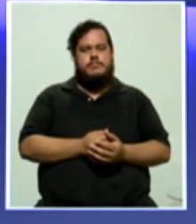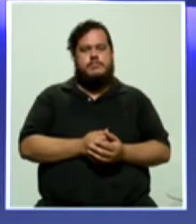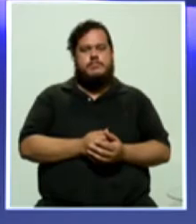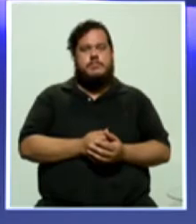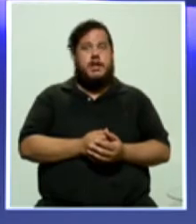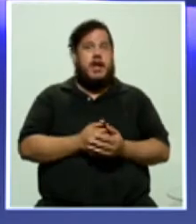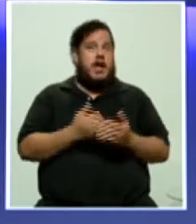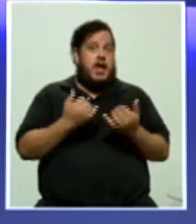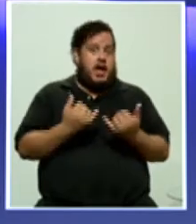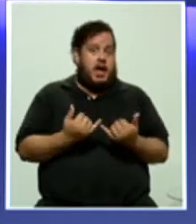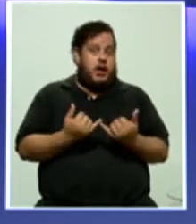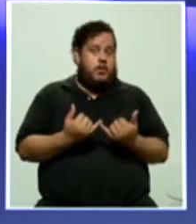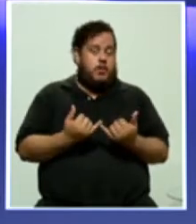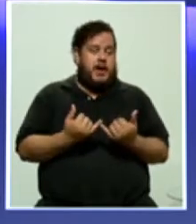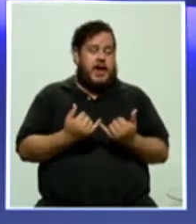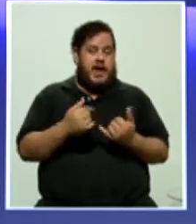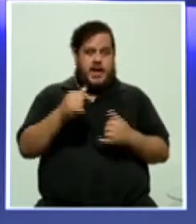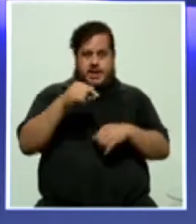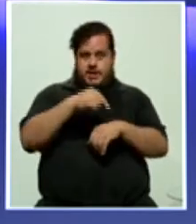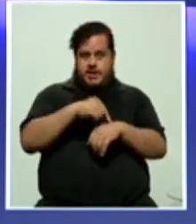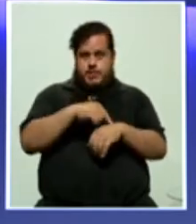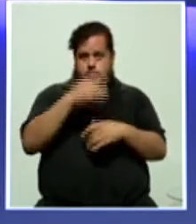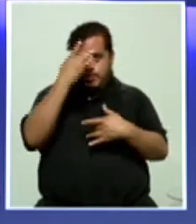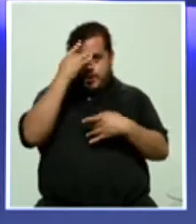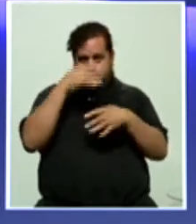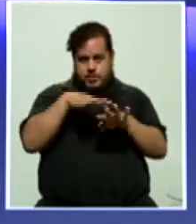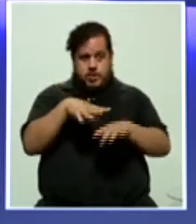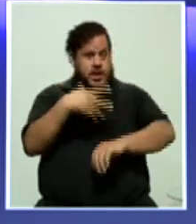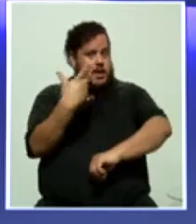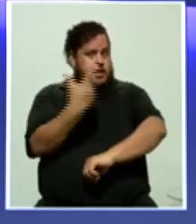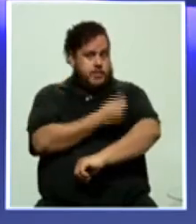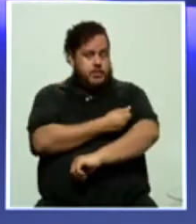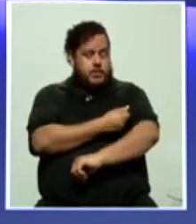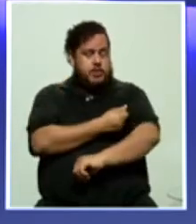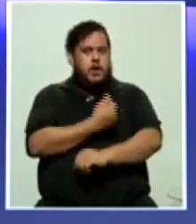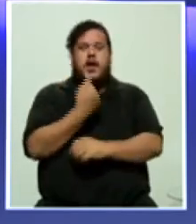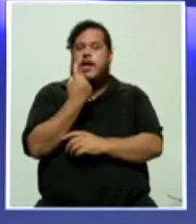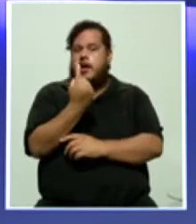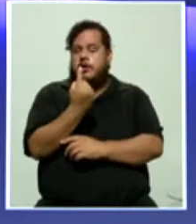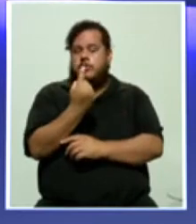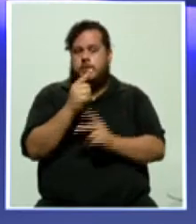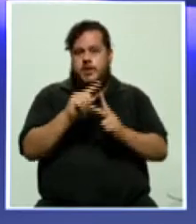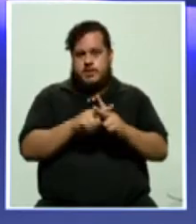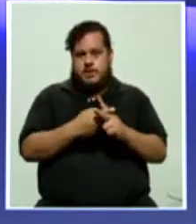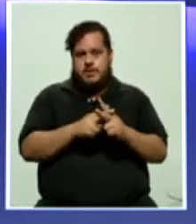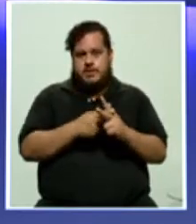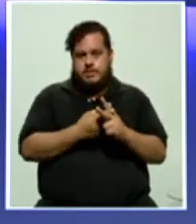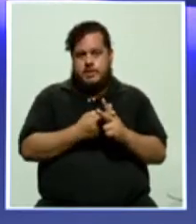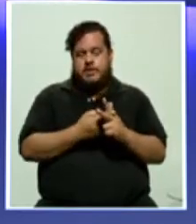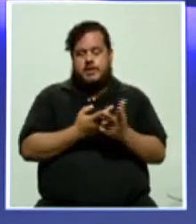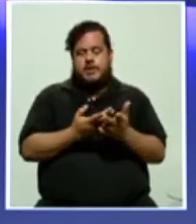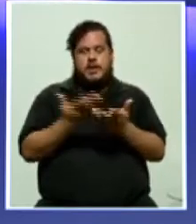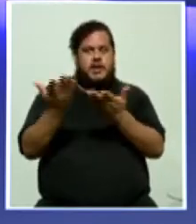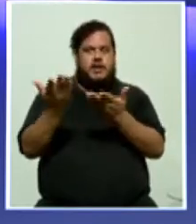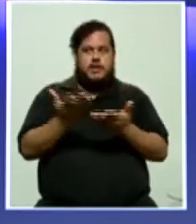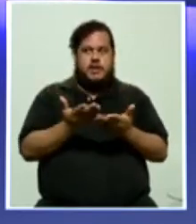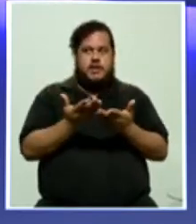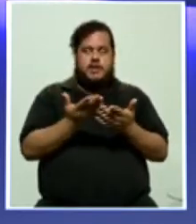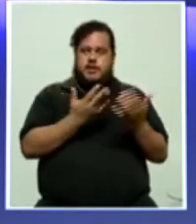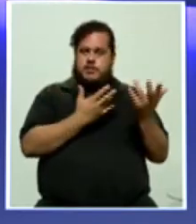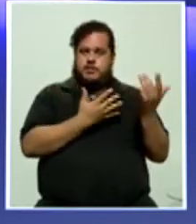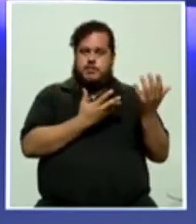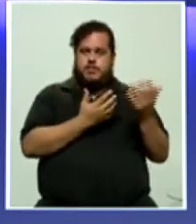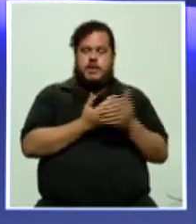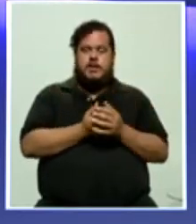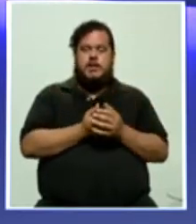En esta etapa de la pandemia, la vacunación es una de las herramientas que está trayendo esperanza